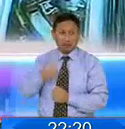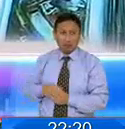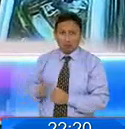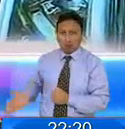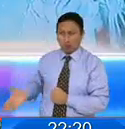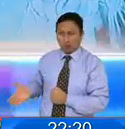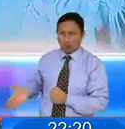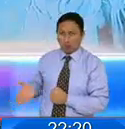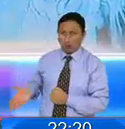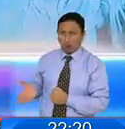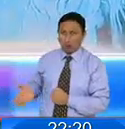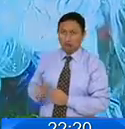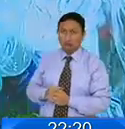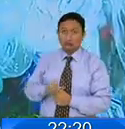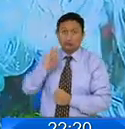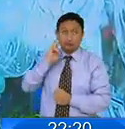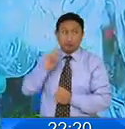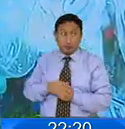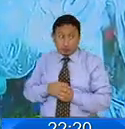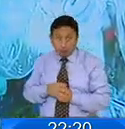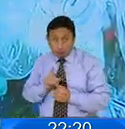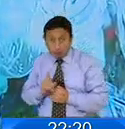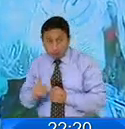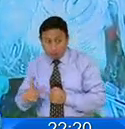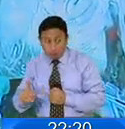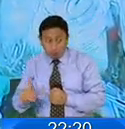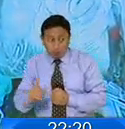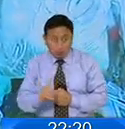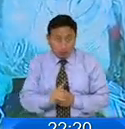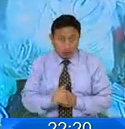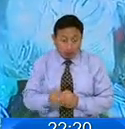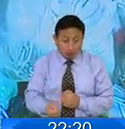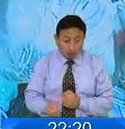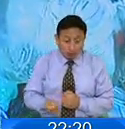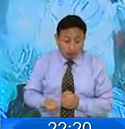progenitora y la menor se escabulle hasta llegar a la caja.